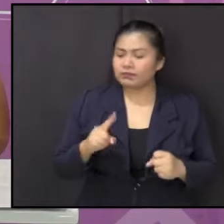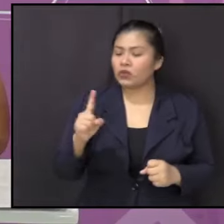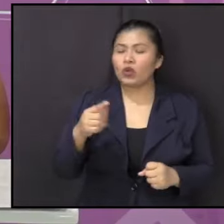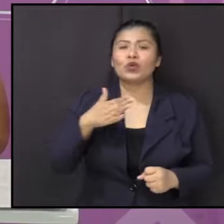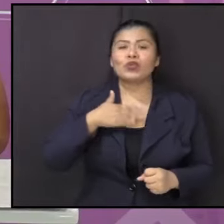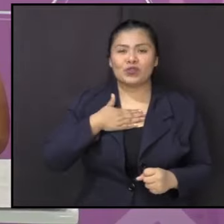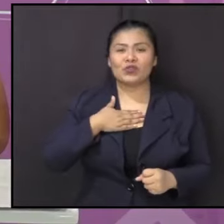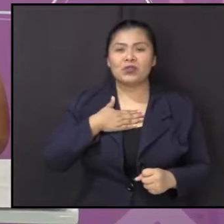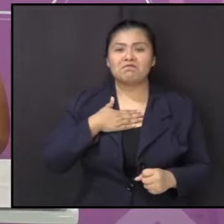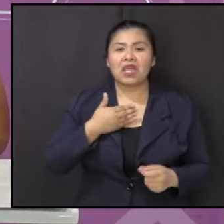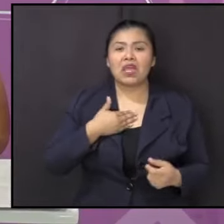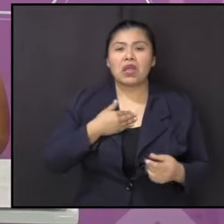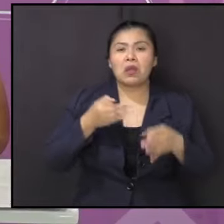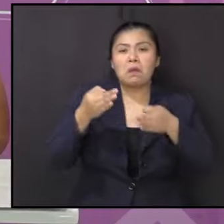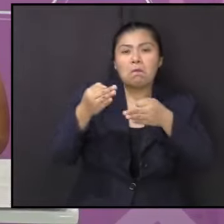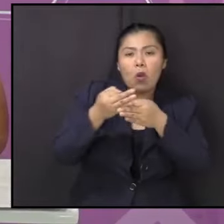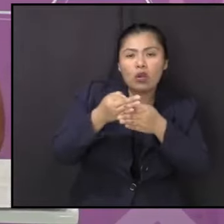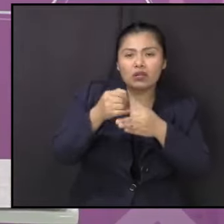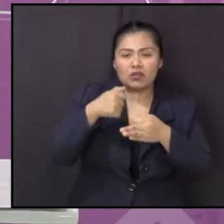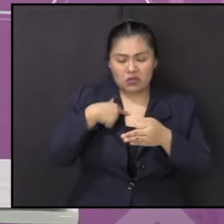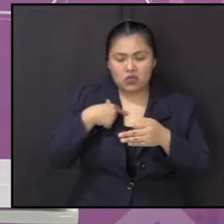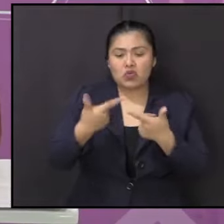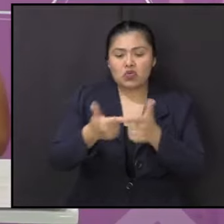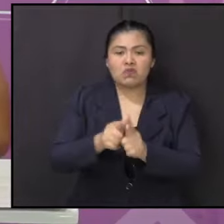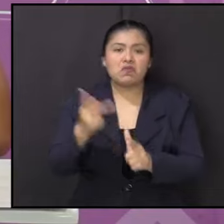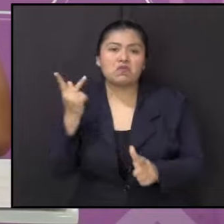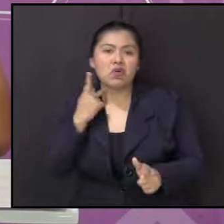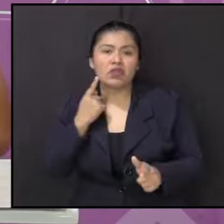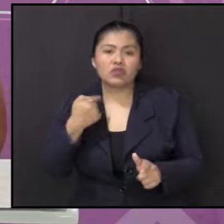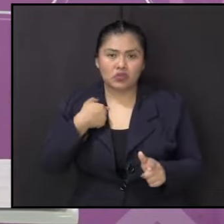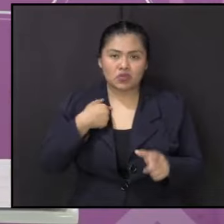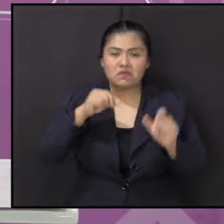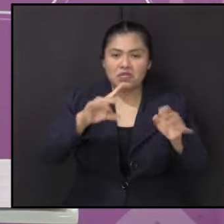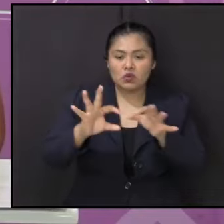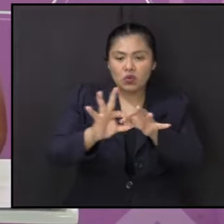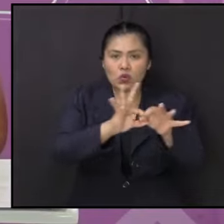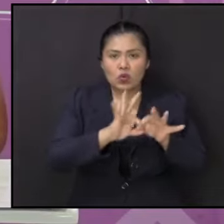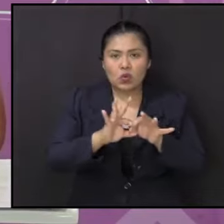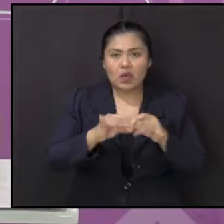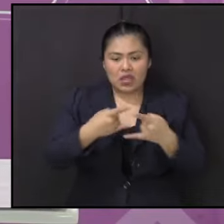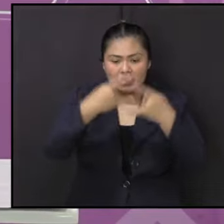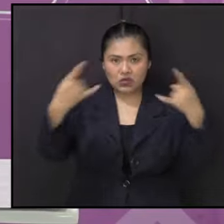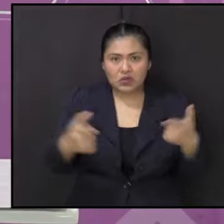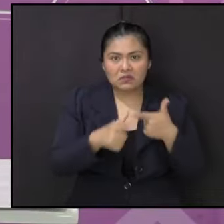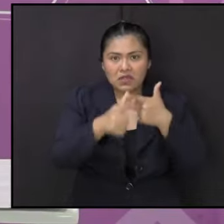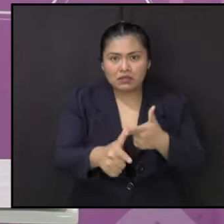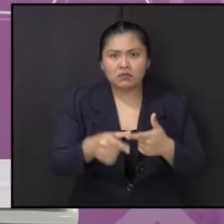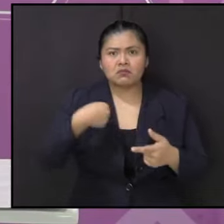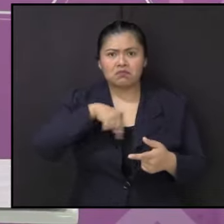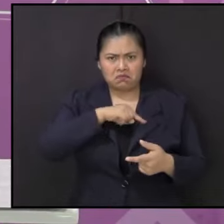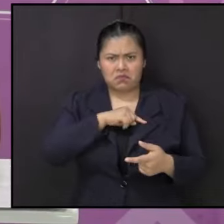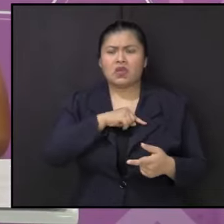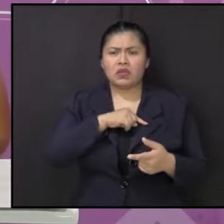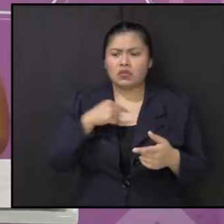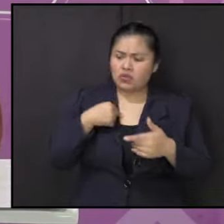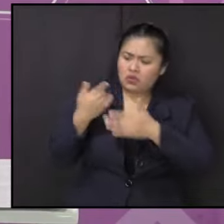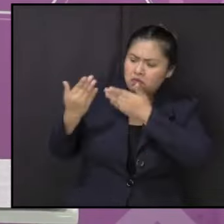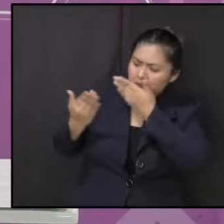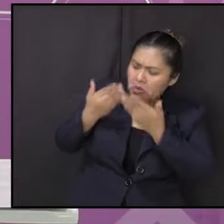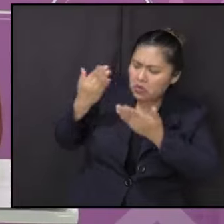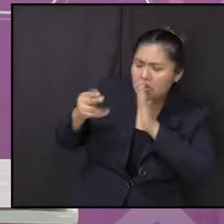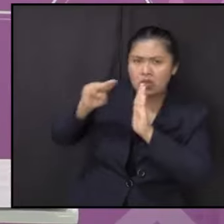Morena, de la coalición Sigamos Haciendo Historia. Y como hemos dado a conocer en todo este rato que hemos podido estar, es que sí nos pusimos a estudiar un poquito la